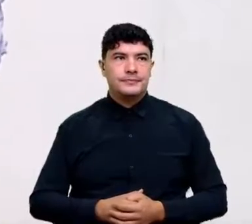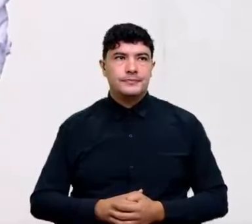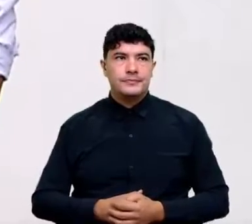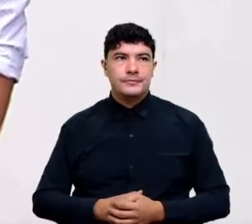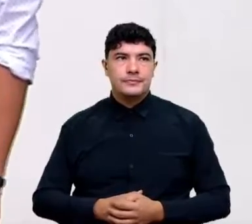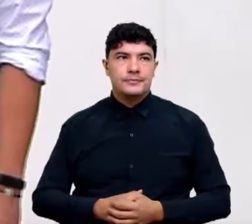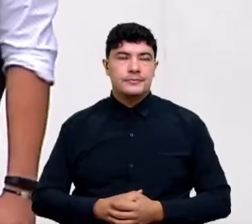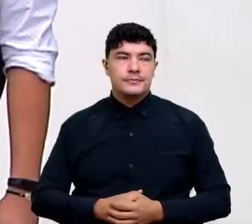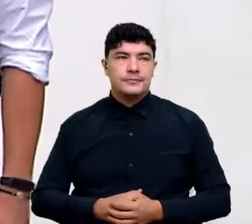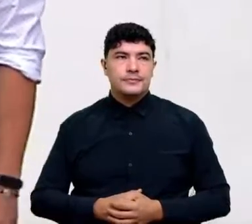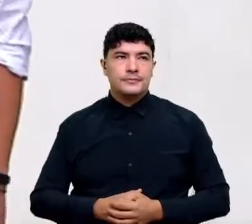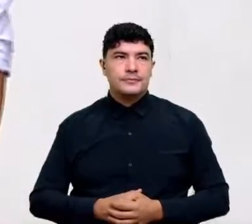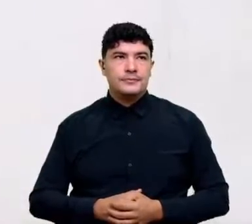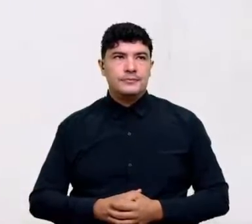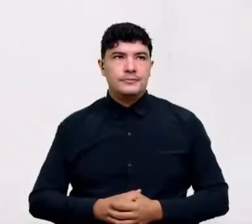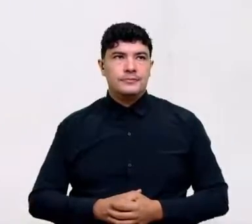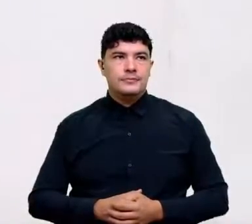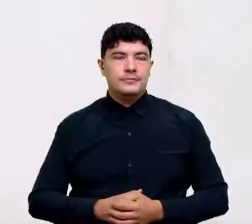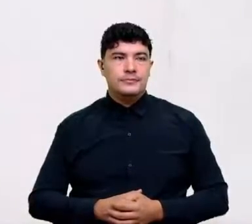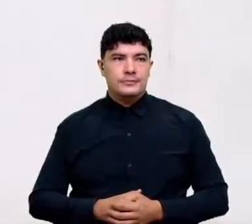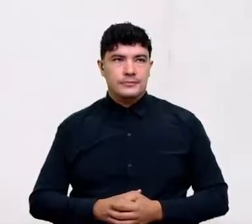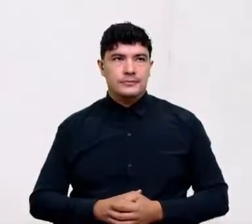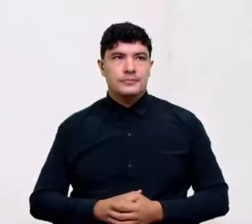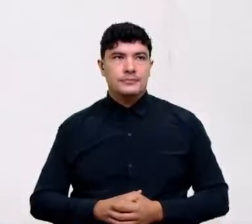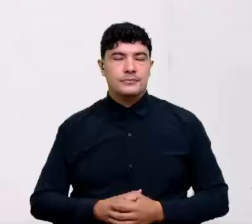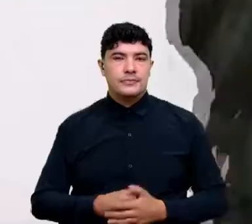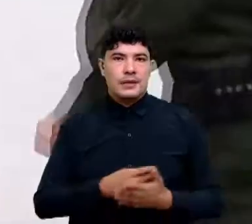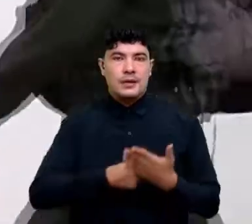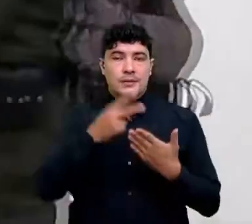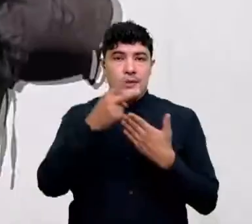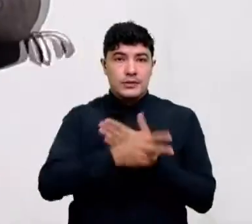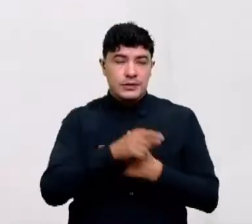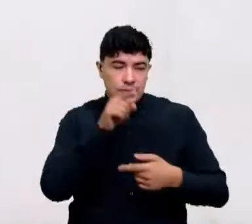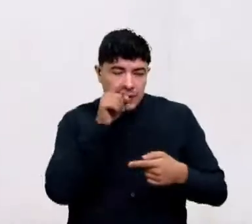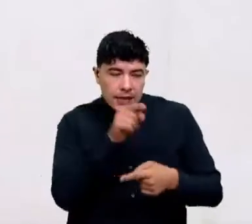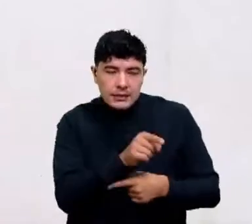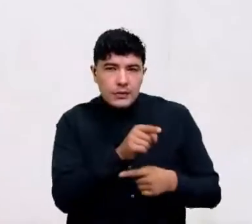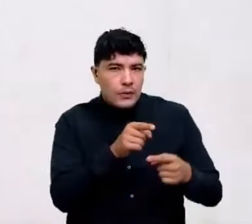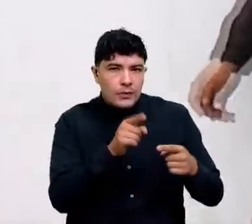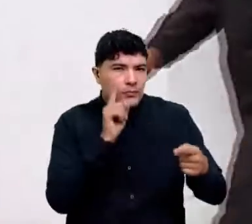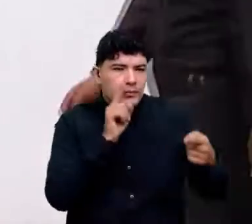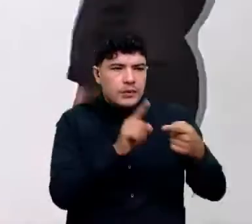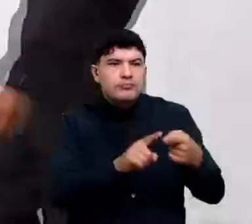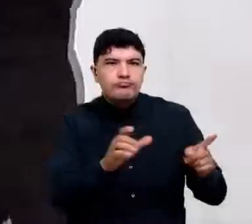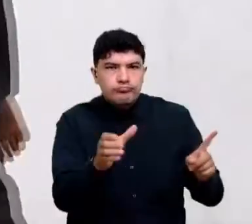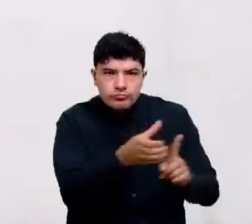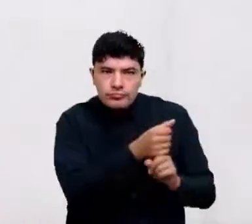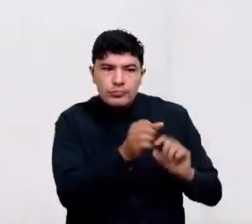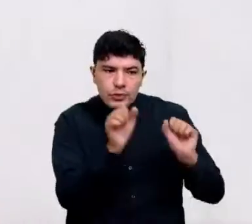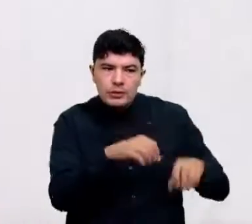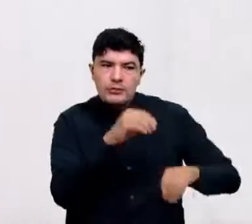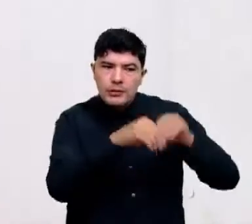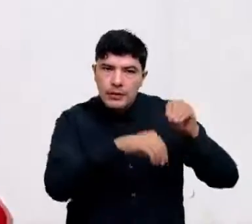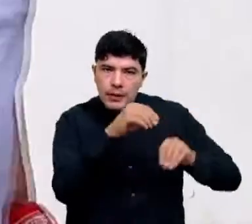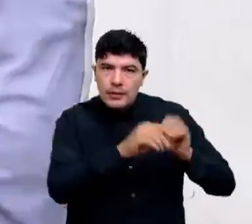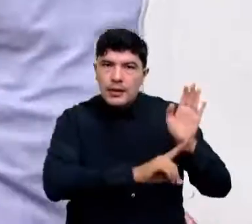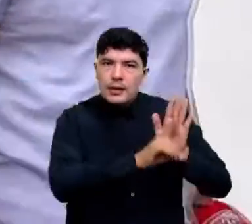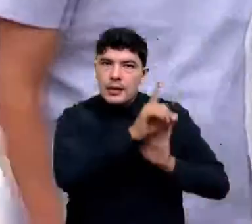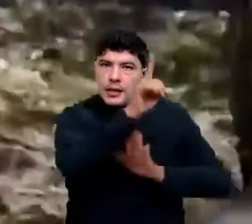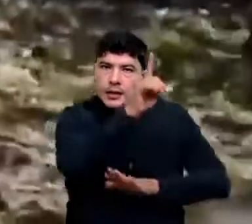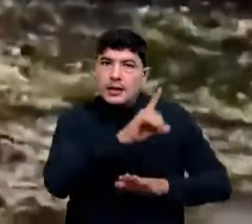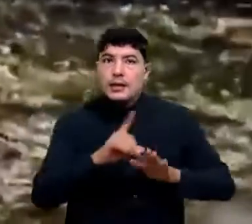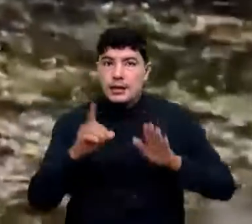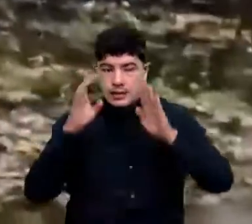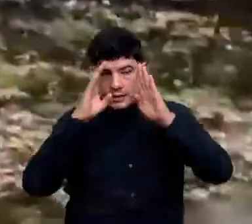proyecto específicamente se dé para que la Secretaría de Posconflicto naturalmente atienda en forma prioritaria como es su